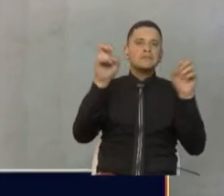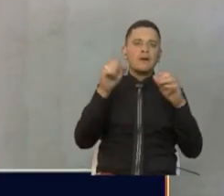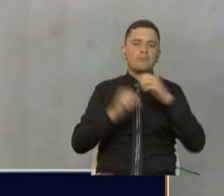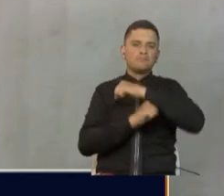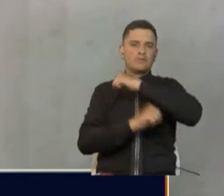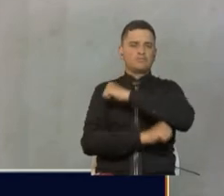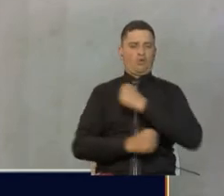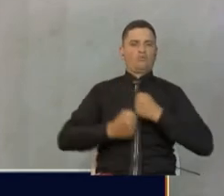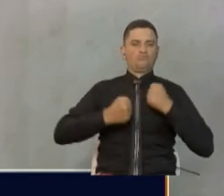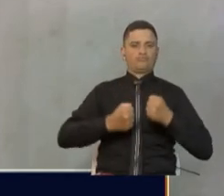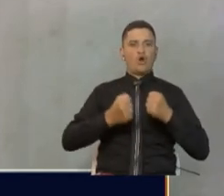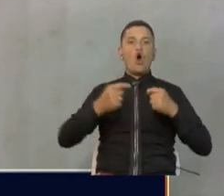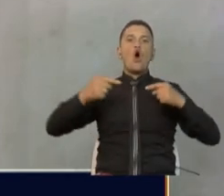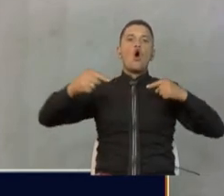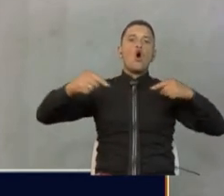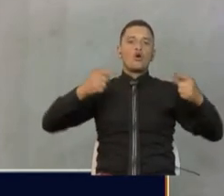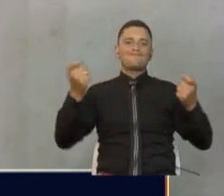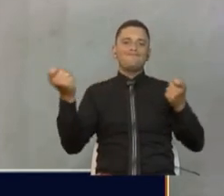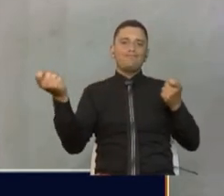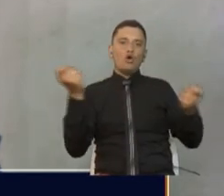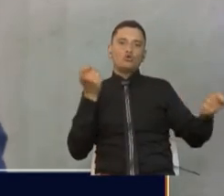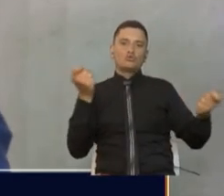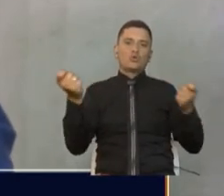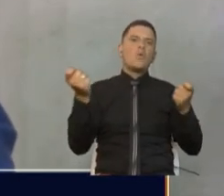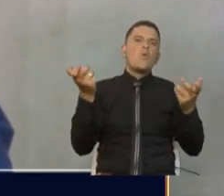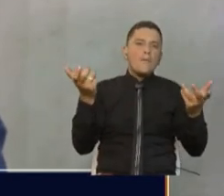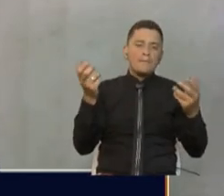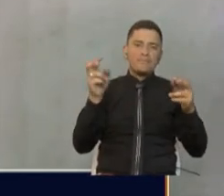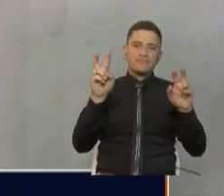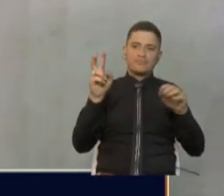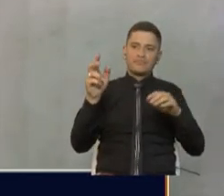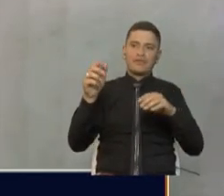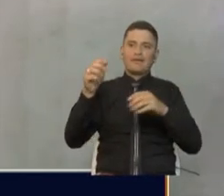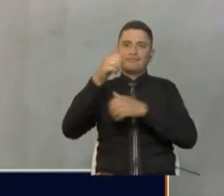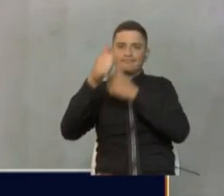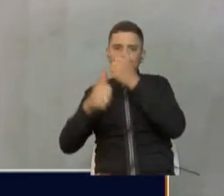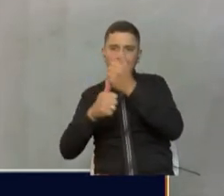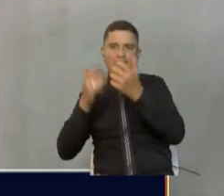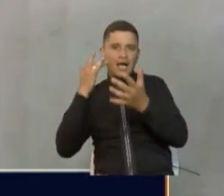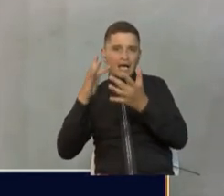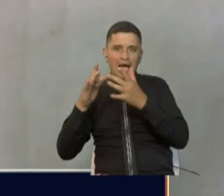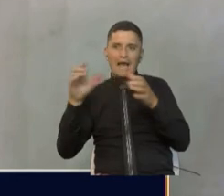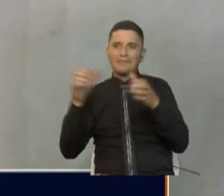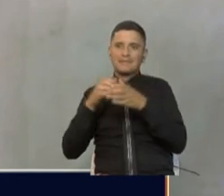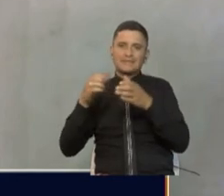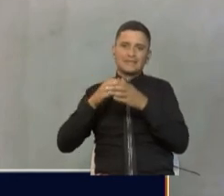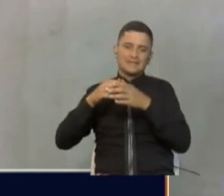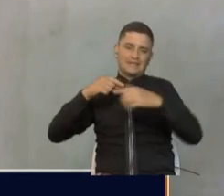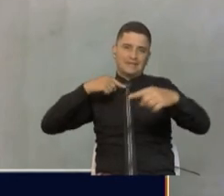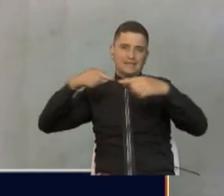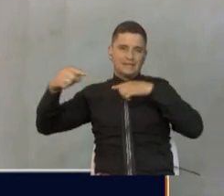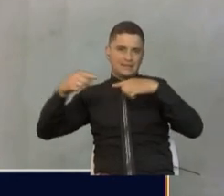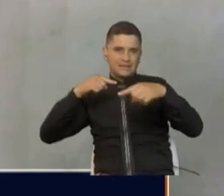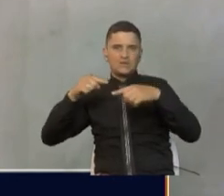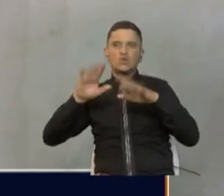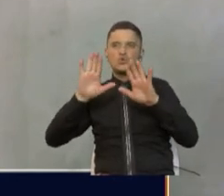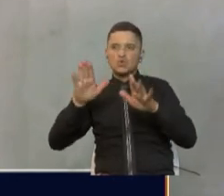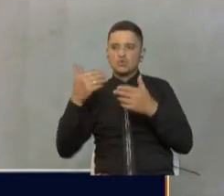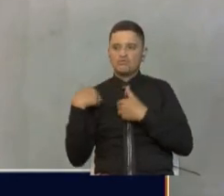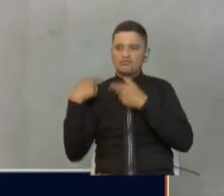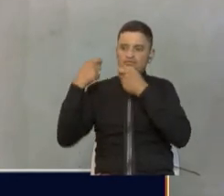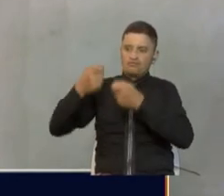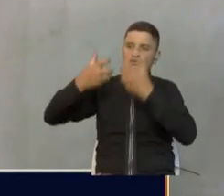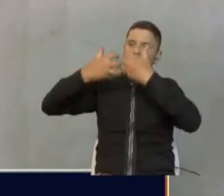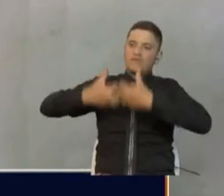control para adelantar desde la delegada de investigaciones administrativas las funciones correspondientes a